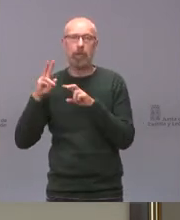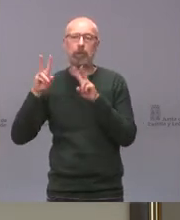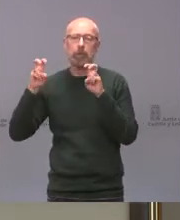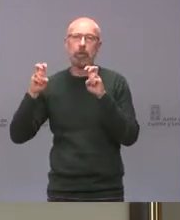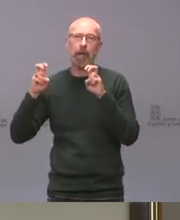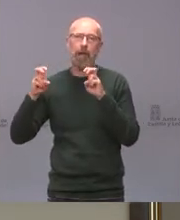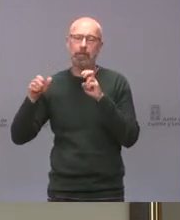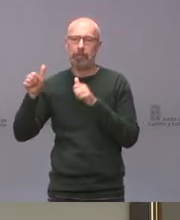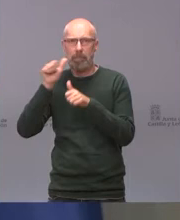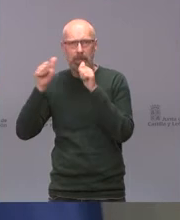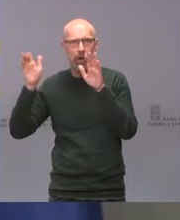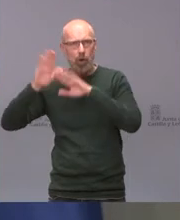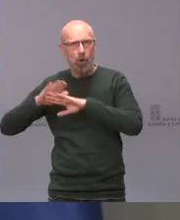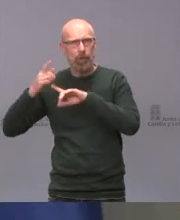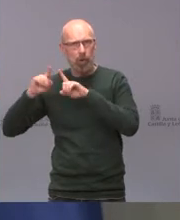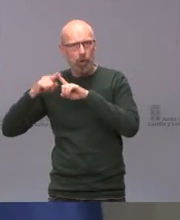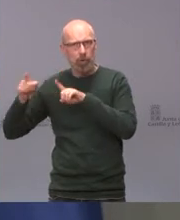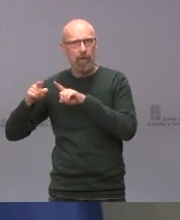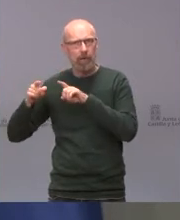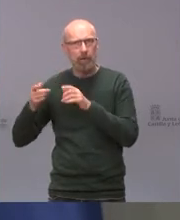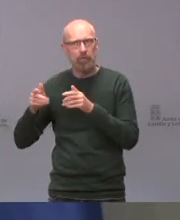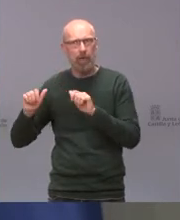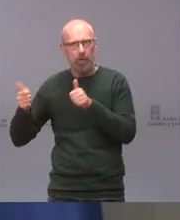en ese protocolo? Bueno, en este